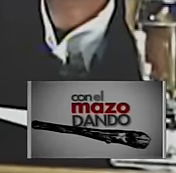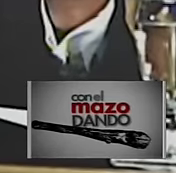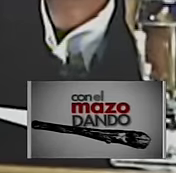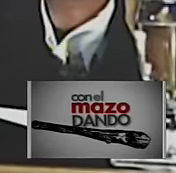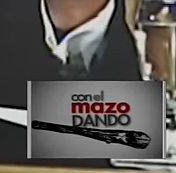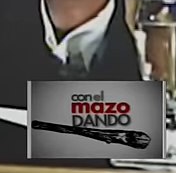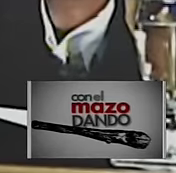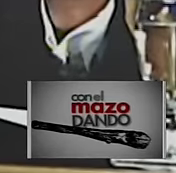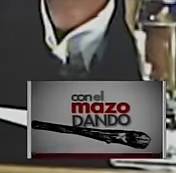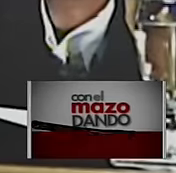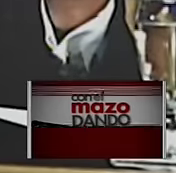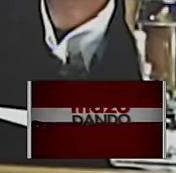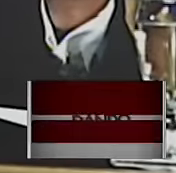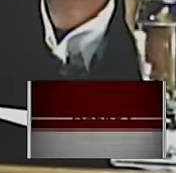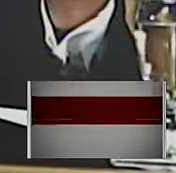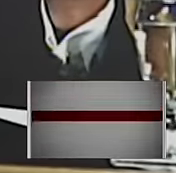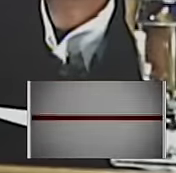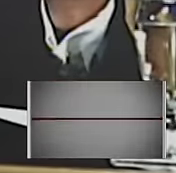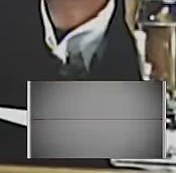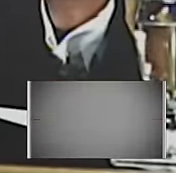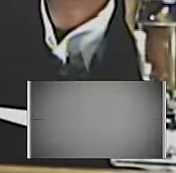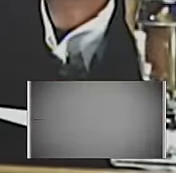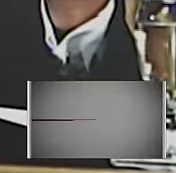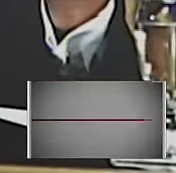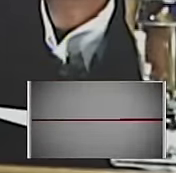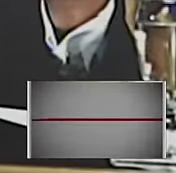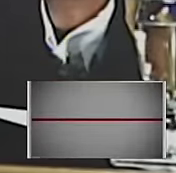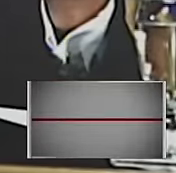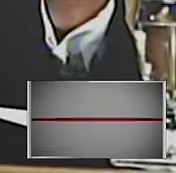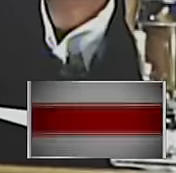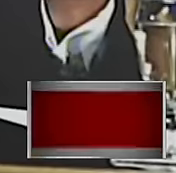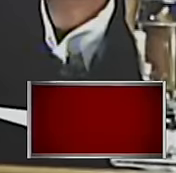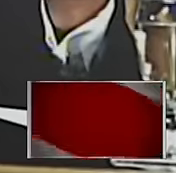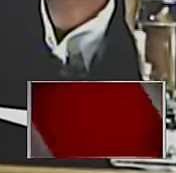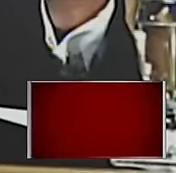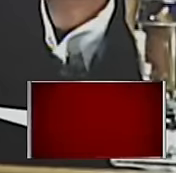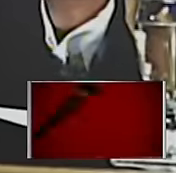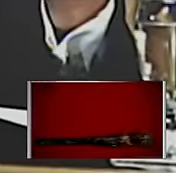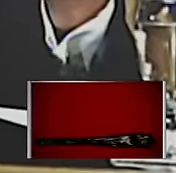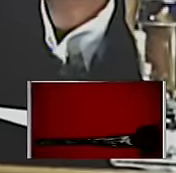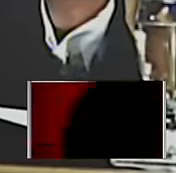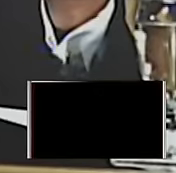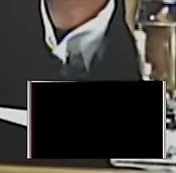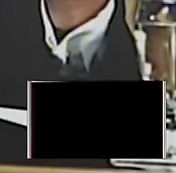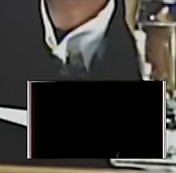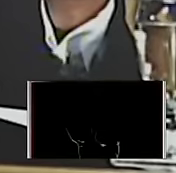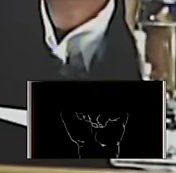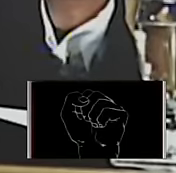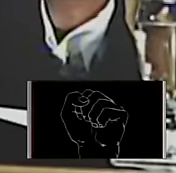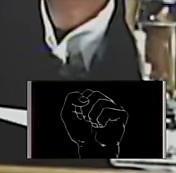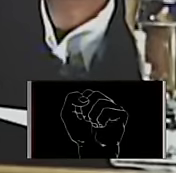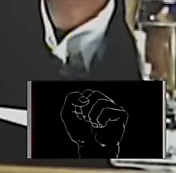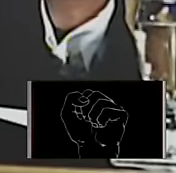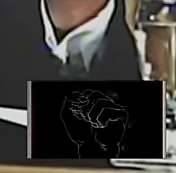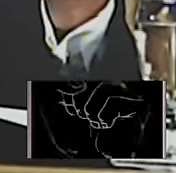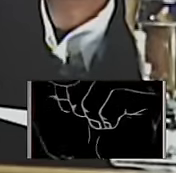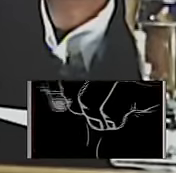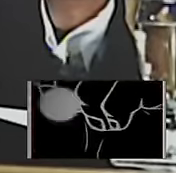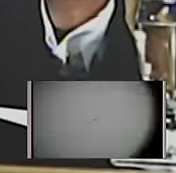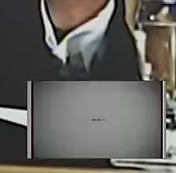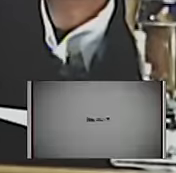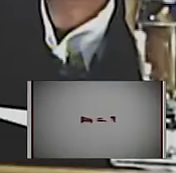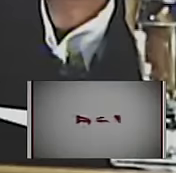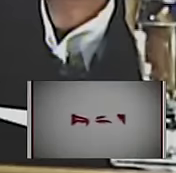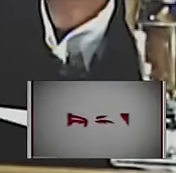Han bloqueado las cuentas del presidente, las cuentas de compañeros. El ataque por WhatsApp a la juventud del partido, a la juventud de Venezuela, ha